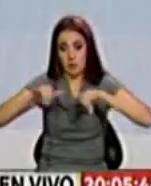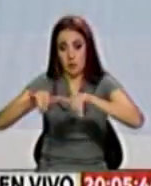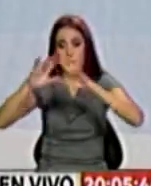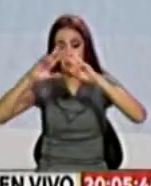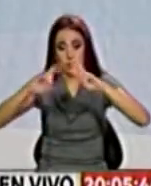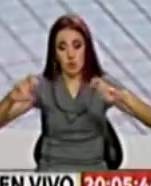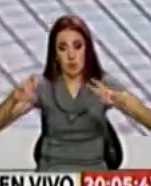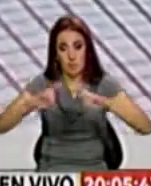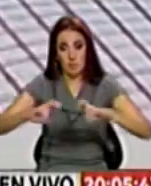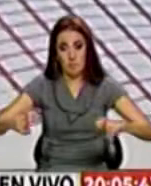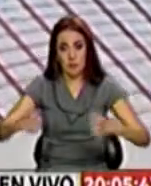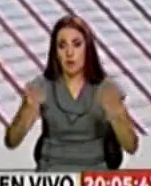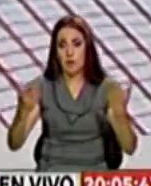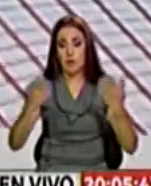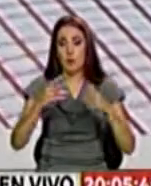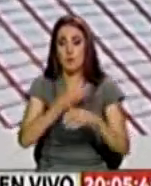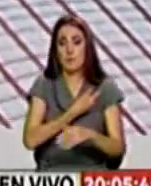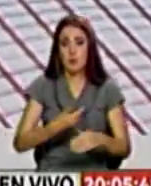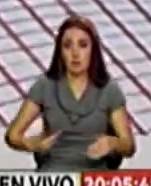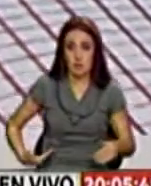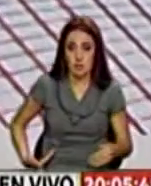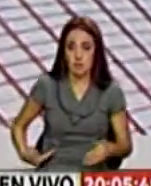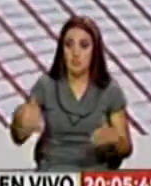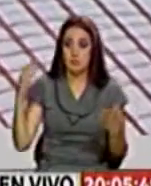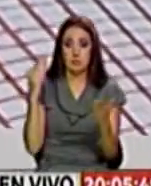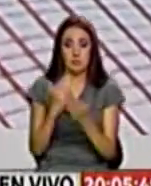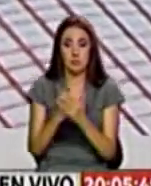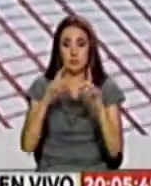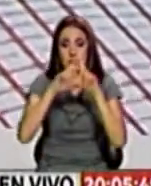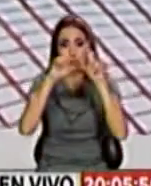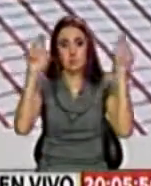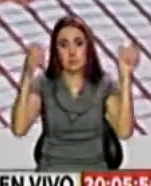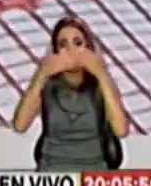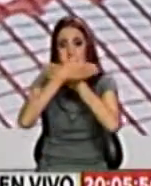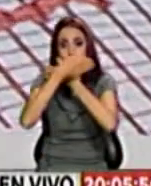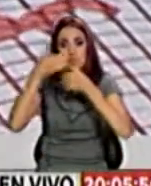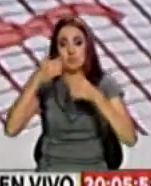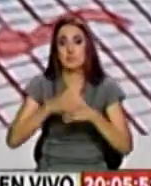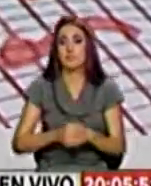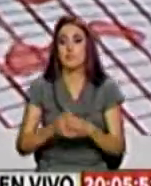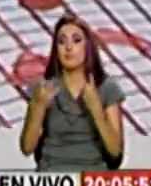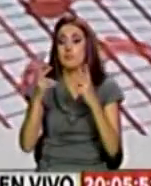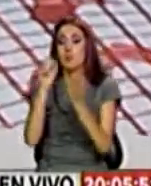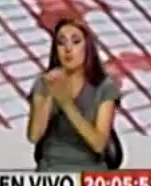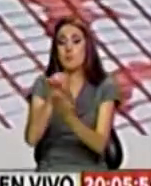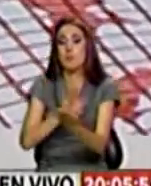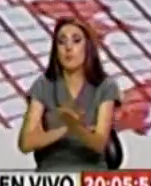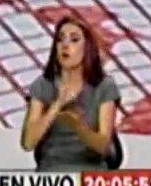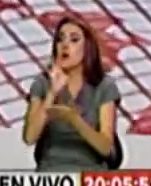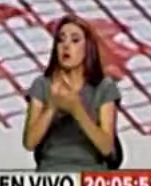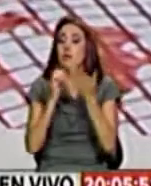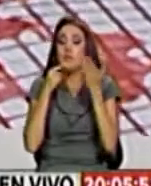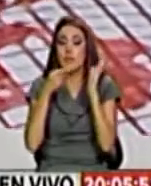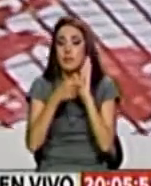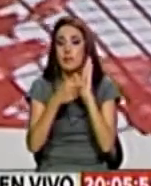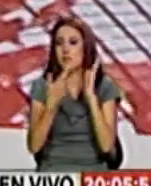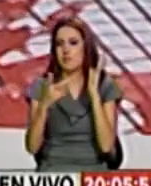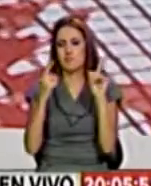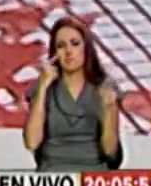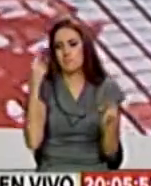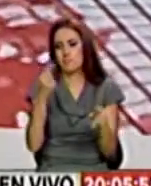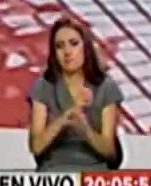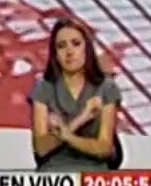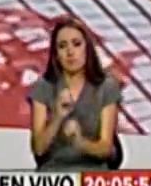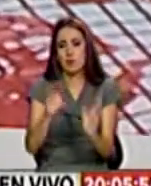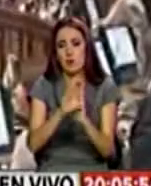presunta vinculación del presidente Lenín Moreno con empresas offshore. Afirmaron que la propuesta del legislador Ronnie Aliaga es